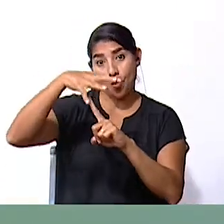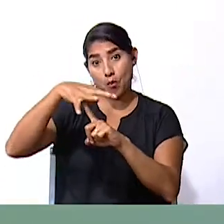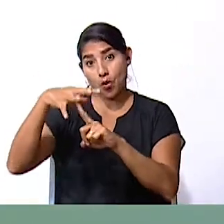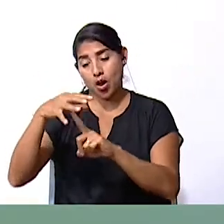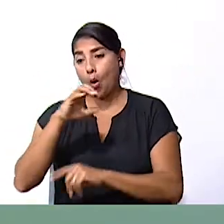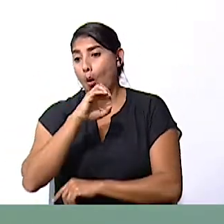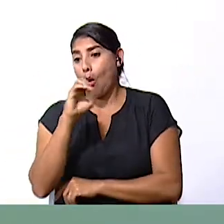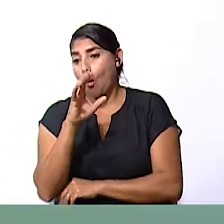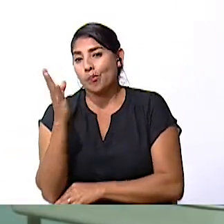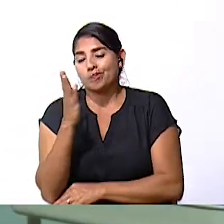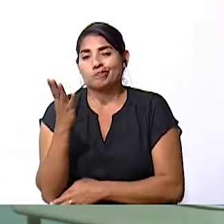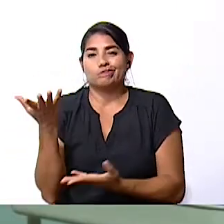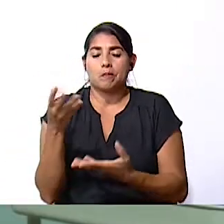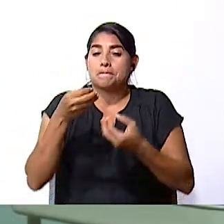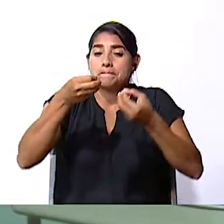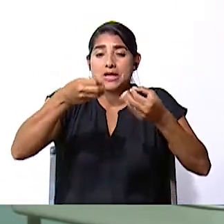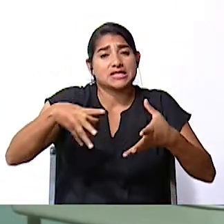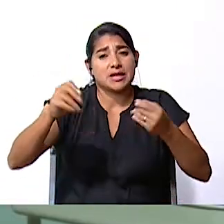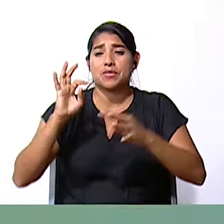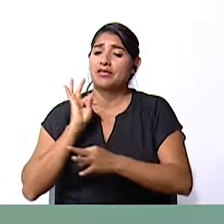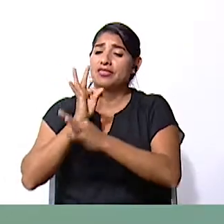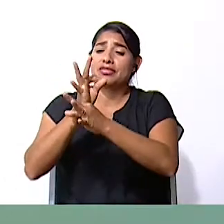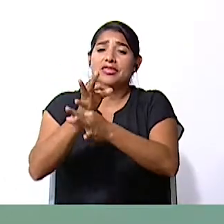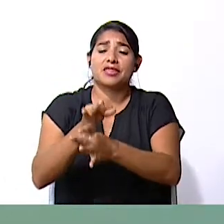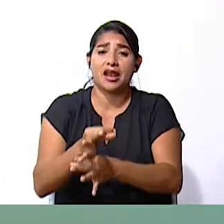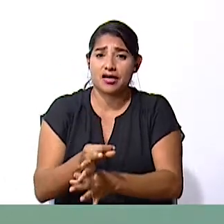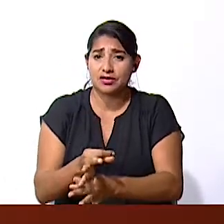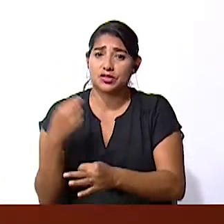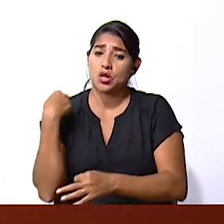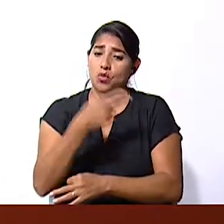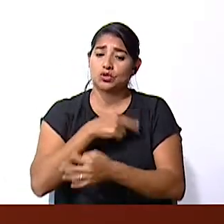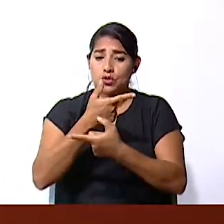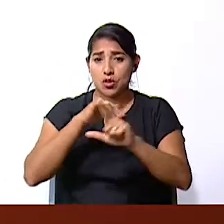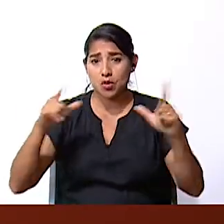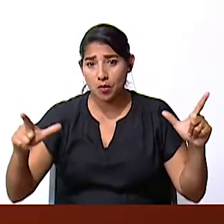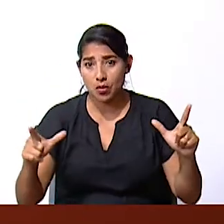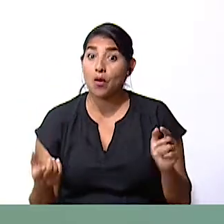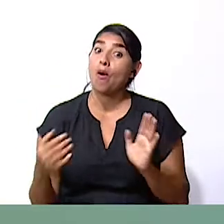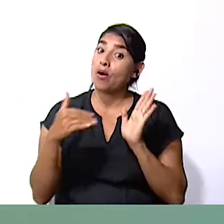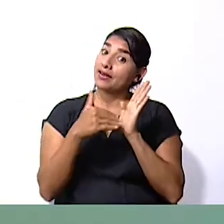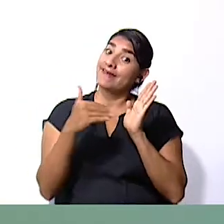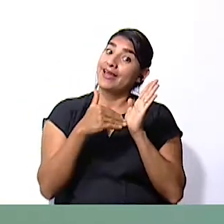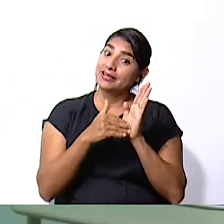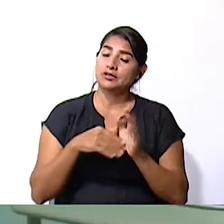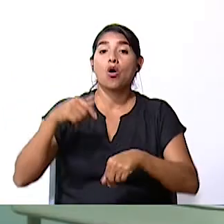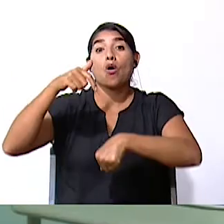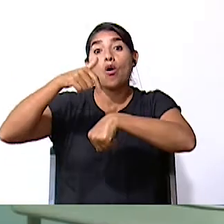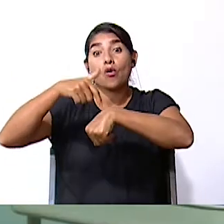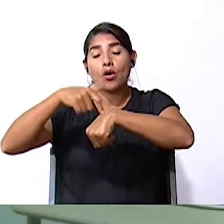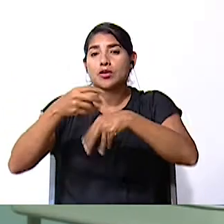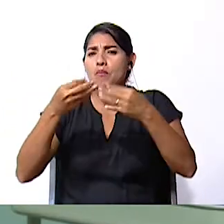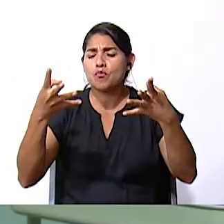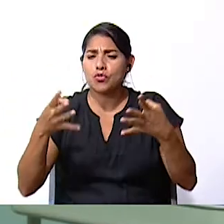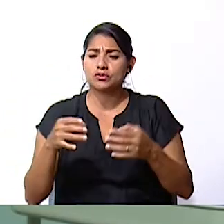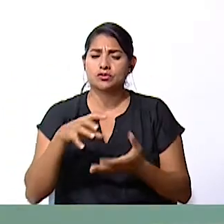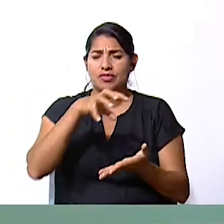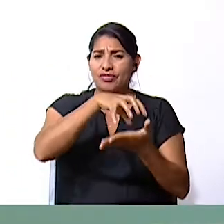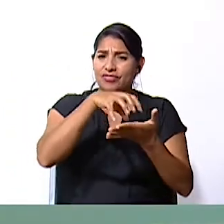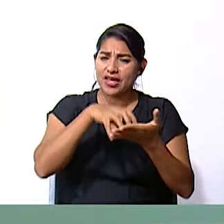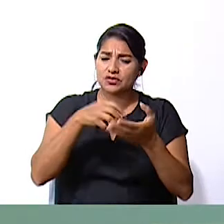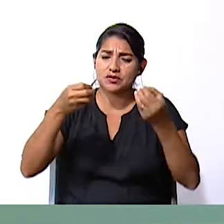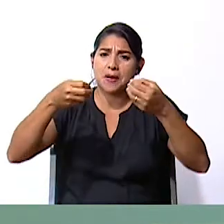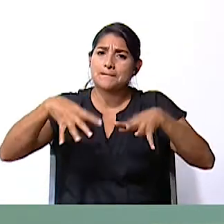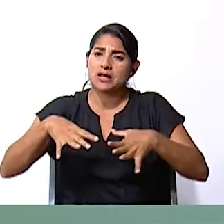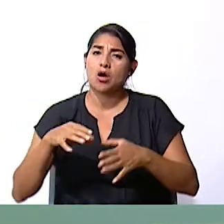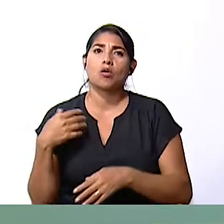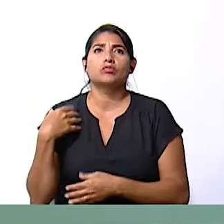pero estamos perdiendo muchísimas tradiciones de nuestro idioma. ¡Va de nuevo! Con el tiempo, muchos tipos de textos se han